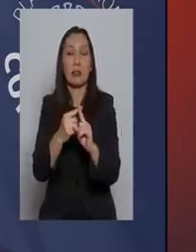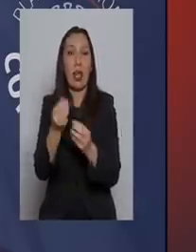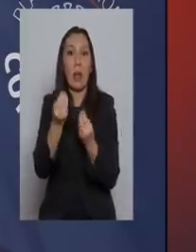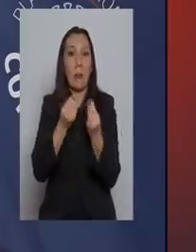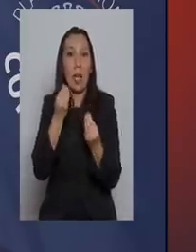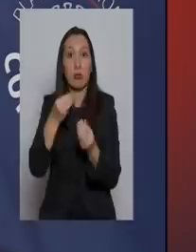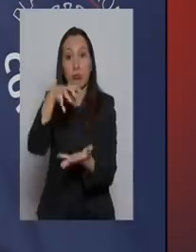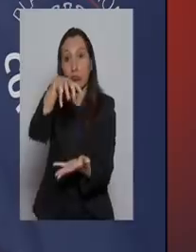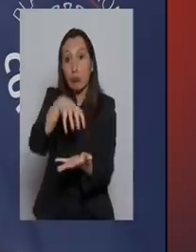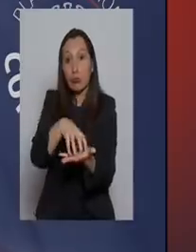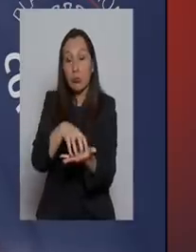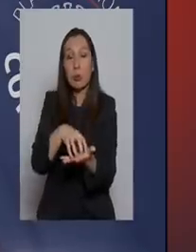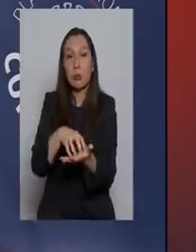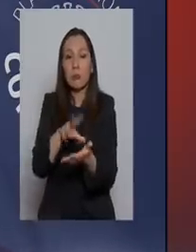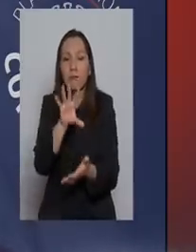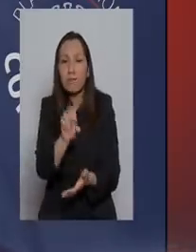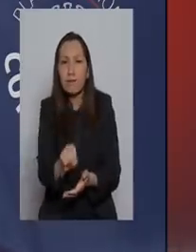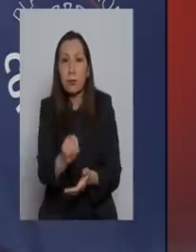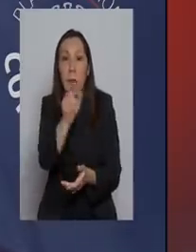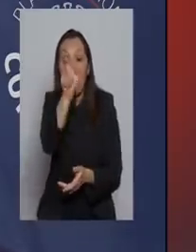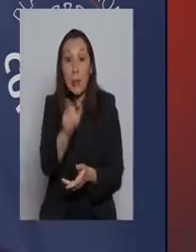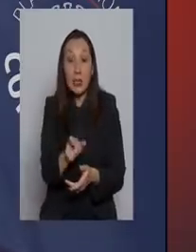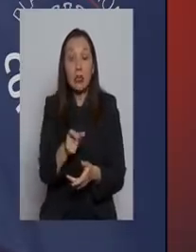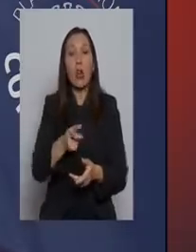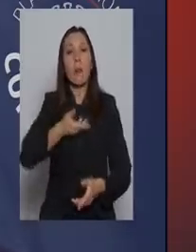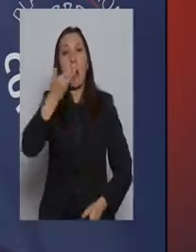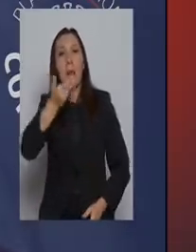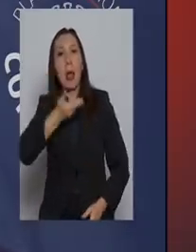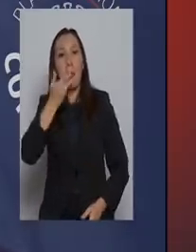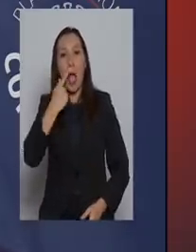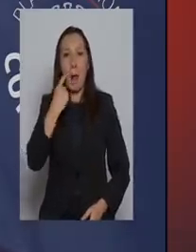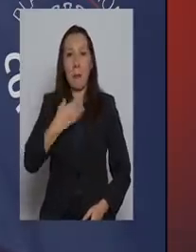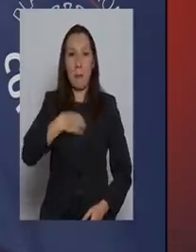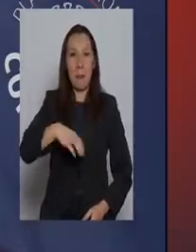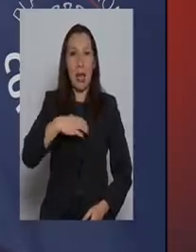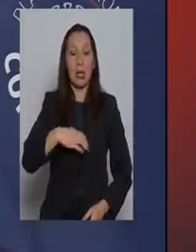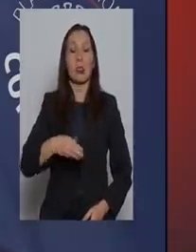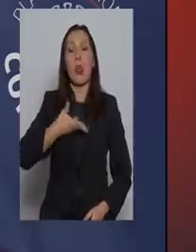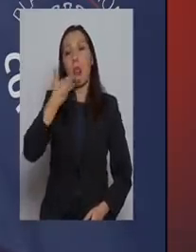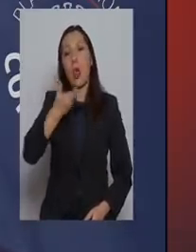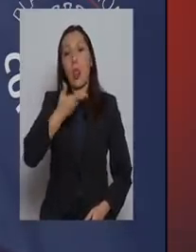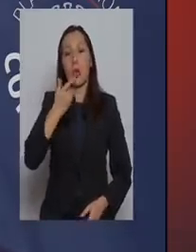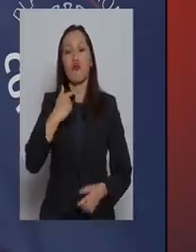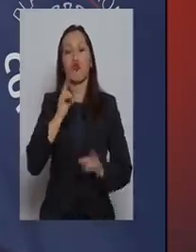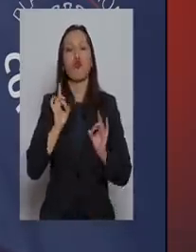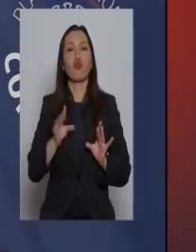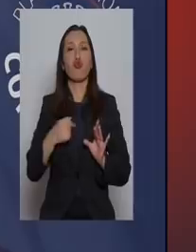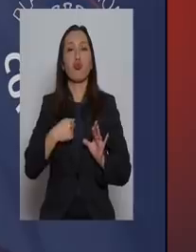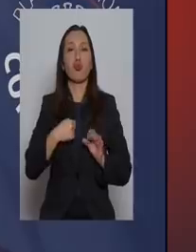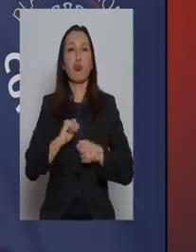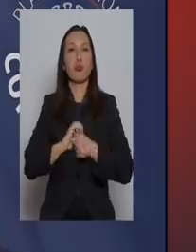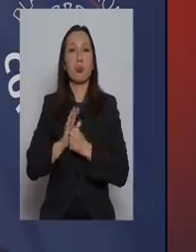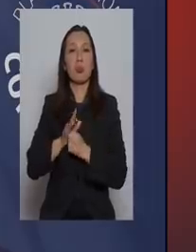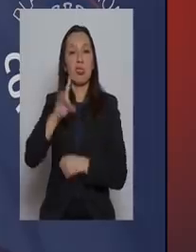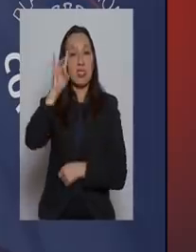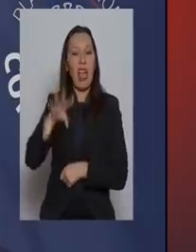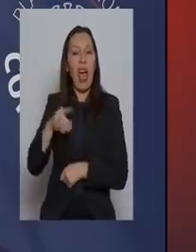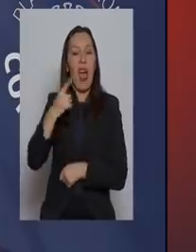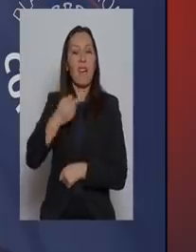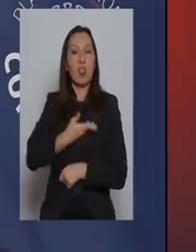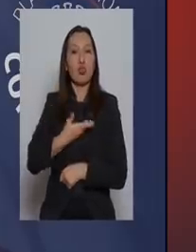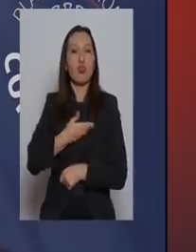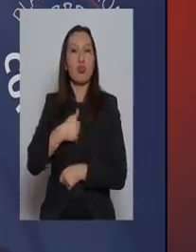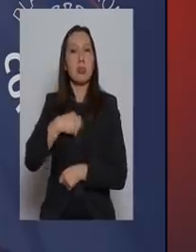cual se ha identificado que la persona que oficiaba este rito estaba contagiada y sabía